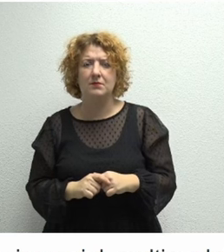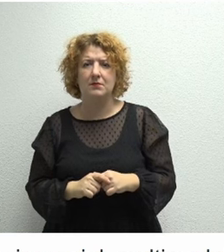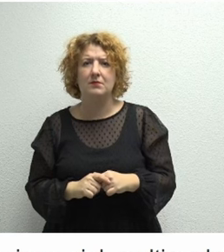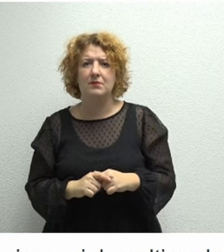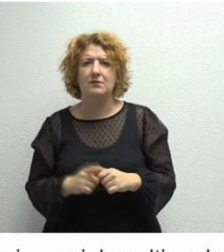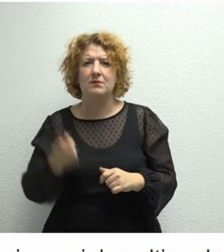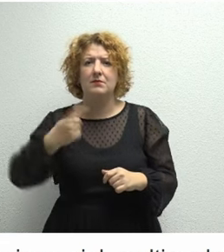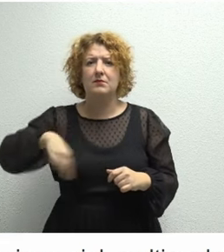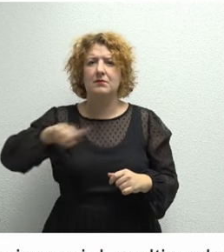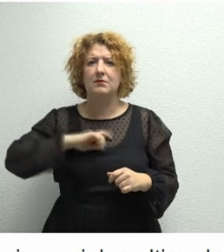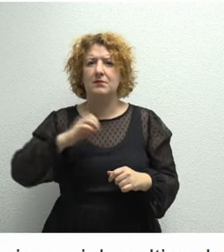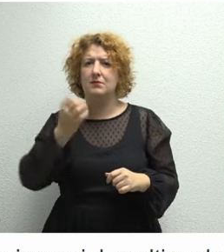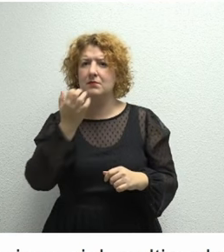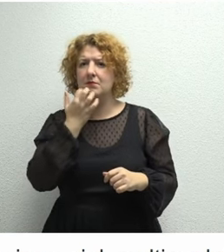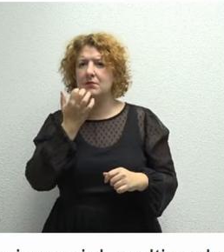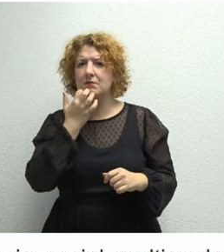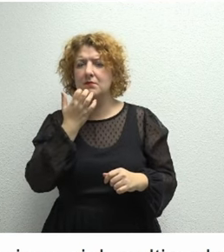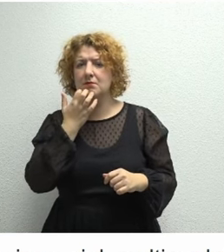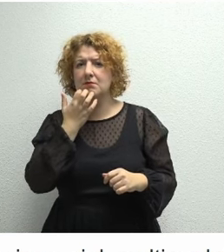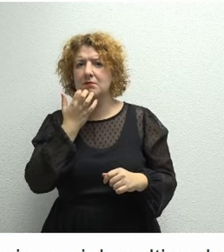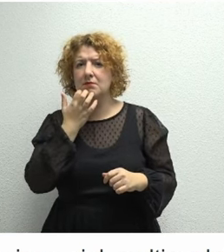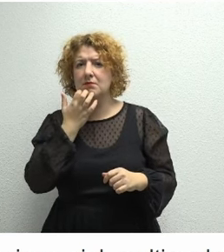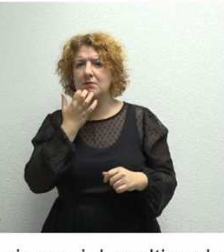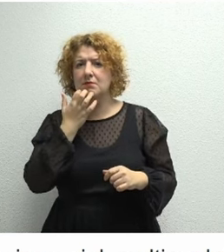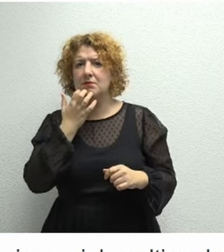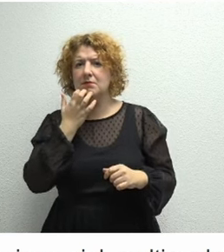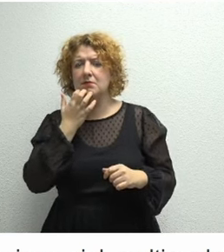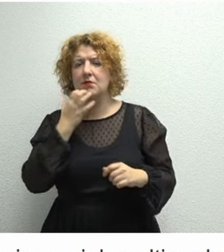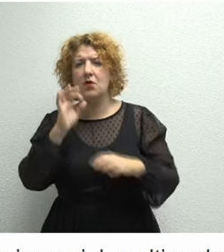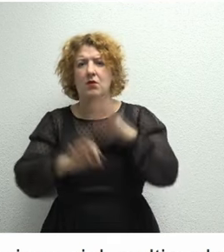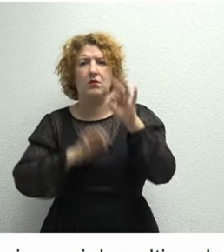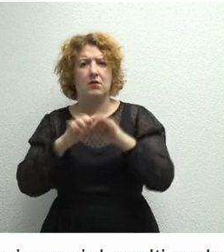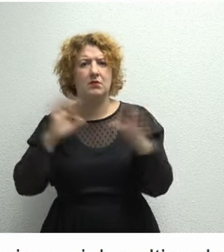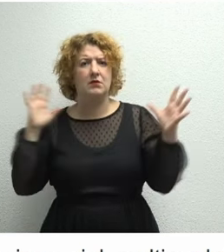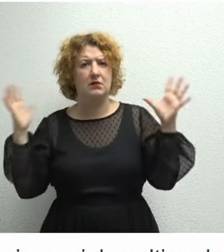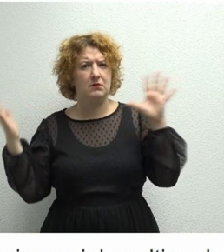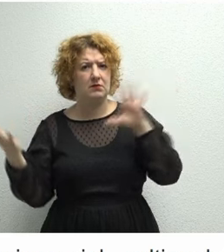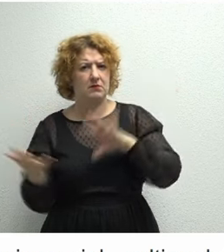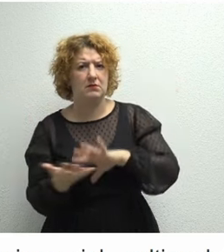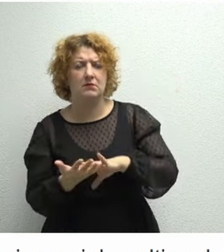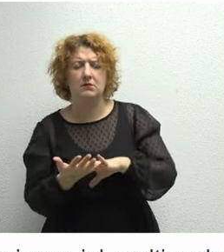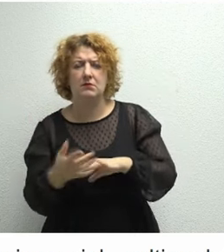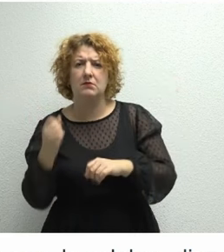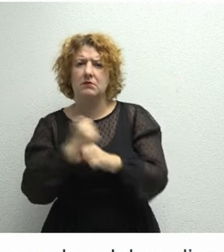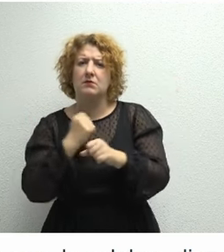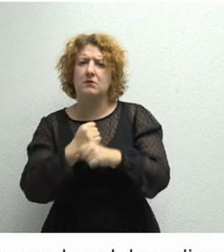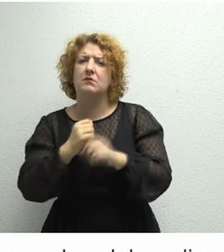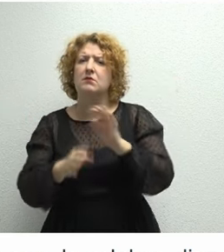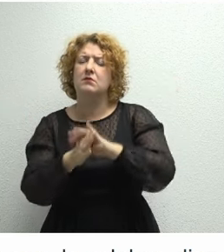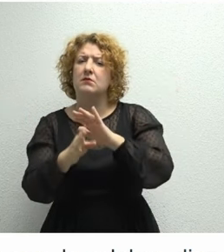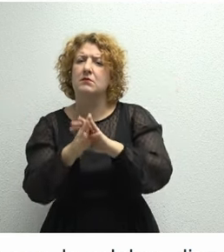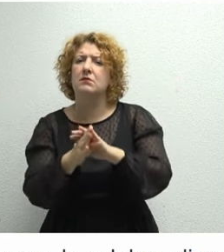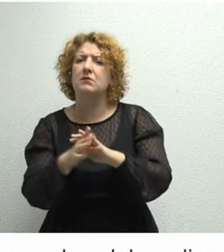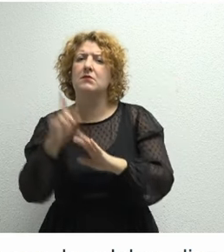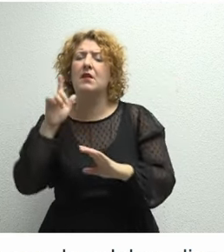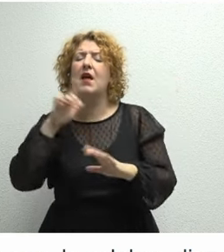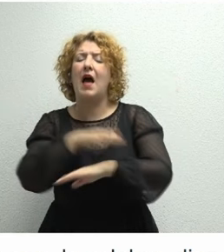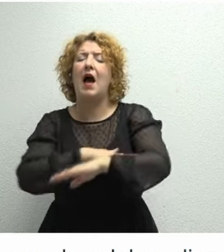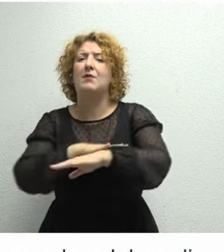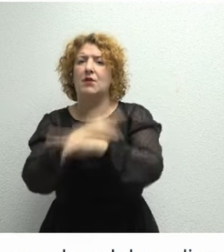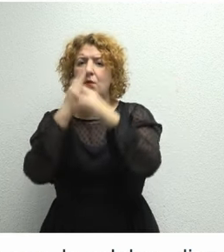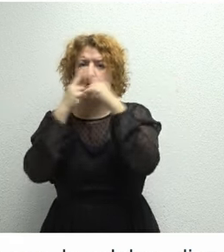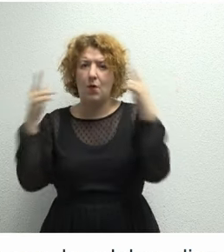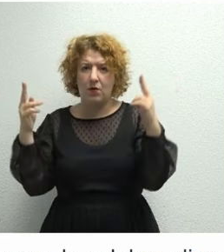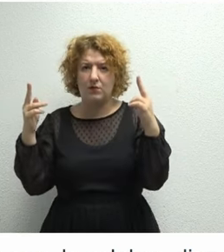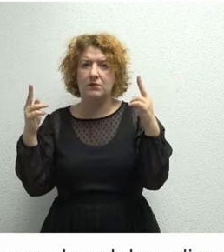vuelve con mucha ilusión de transformar las organizaciones un trabajo continuado de incidencia con la administración que